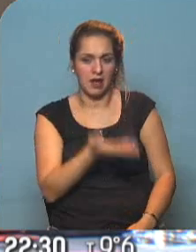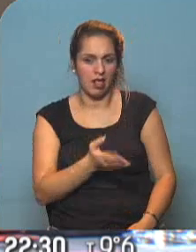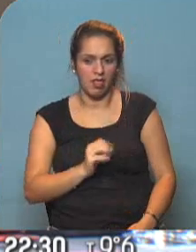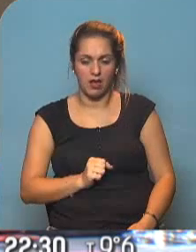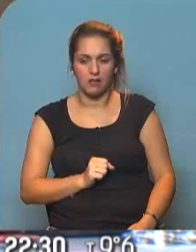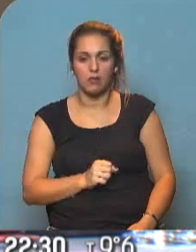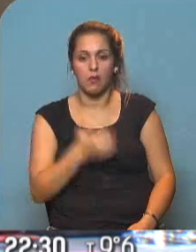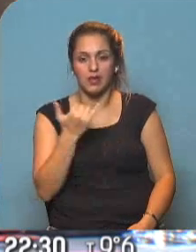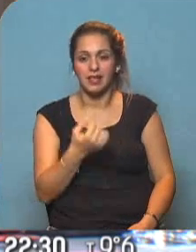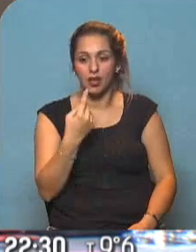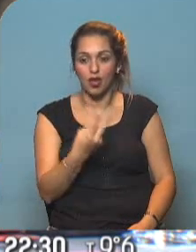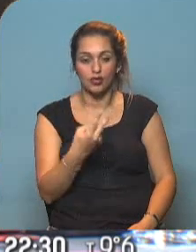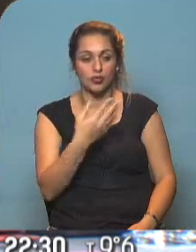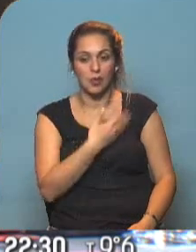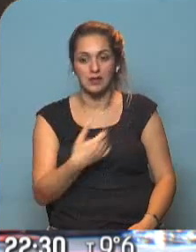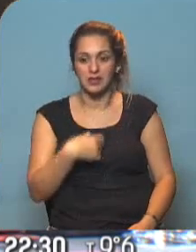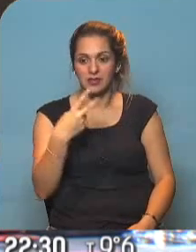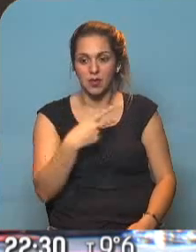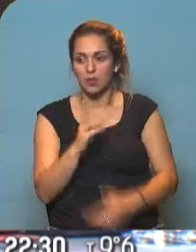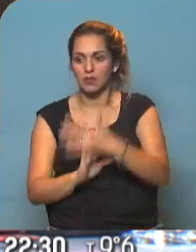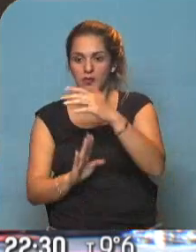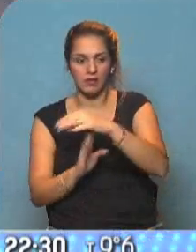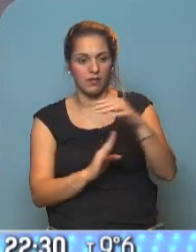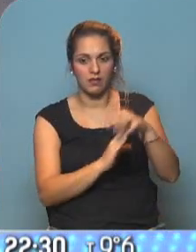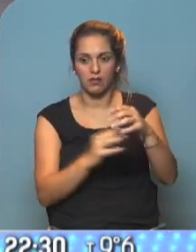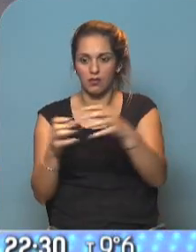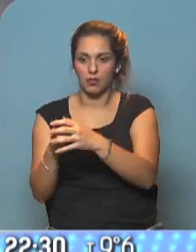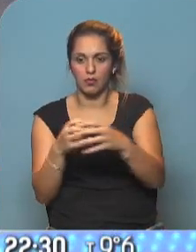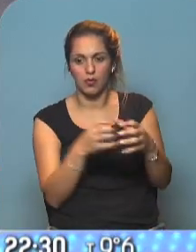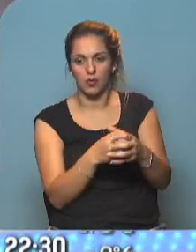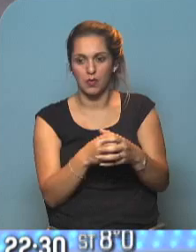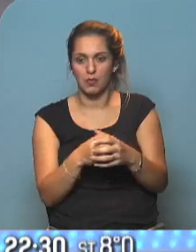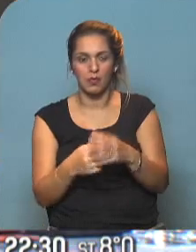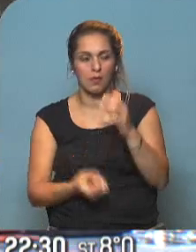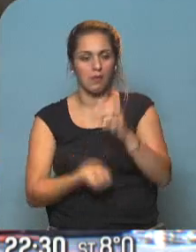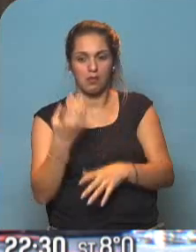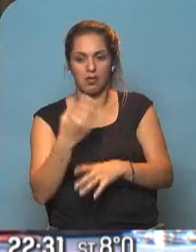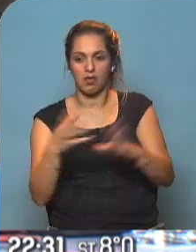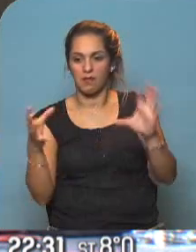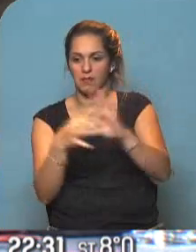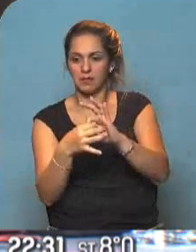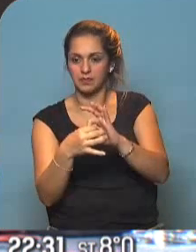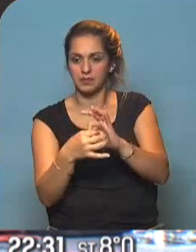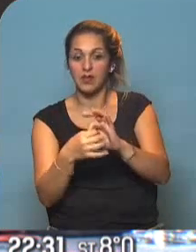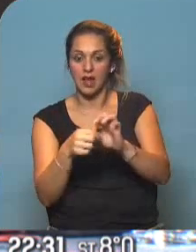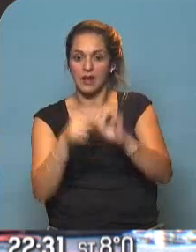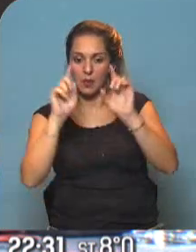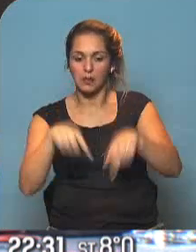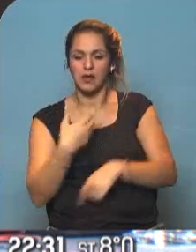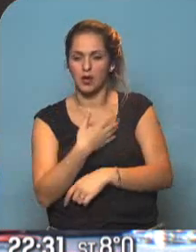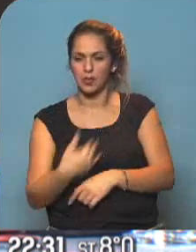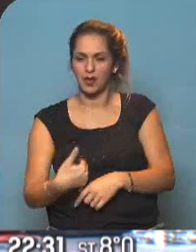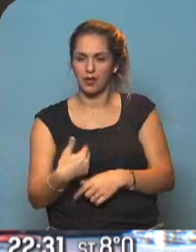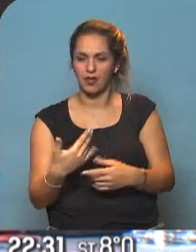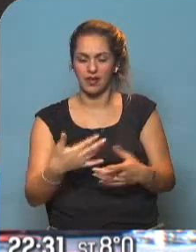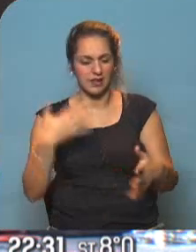sino porque tiene dos vicepresidentes que son los líderes de los partidos que finalmente armaron la alianza con la que conformaron gobierno. Una cosa medio extraña,